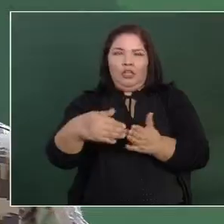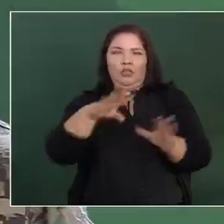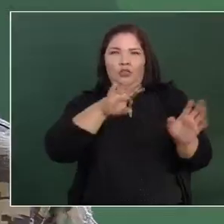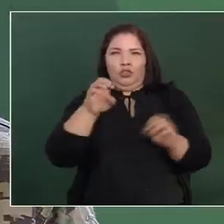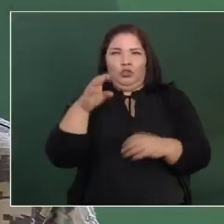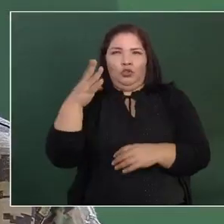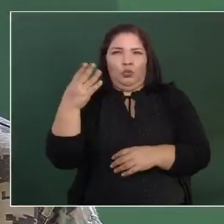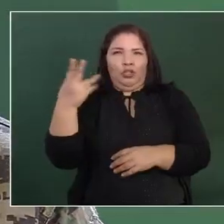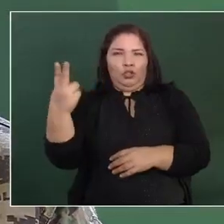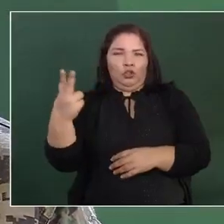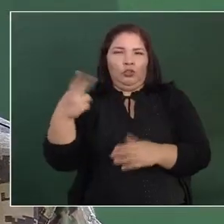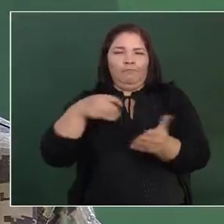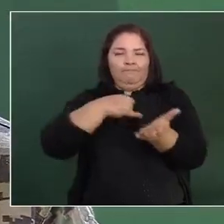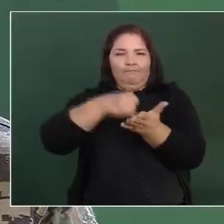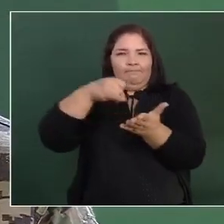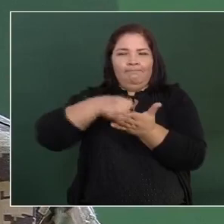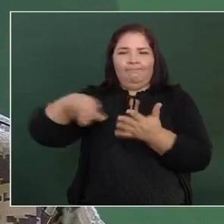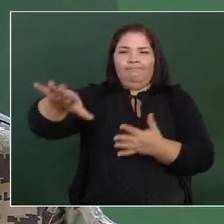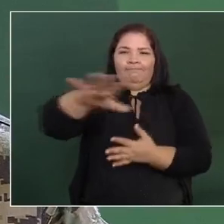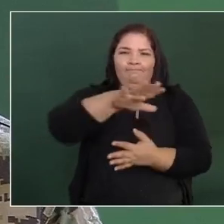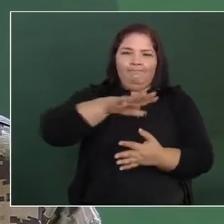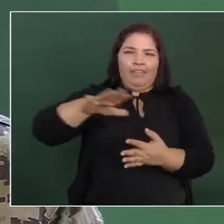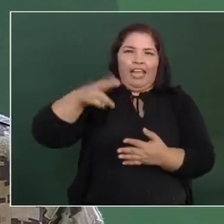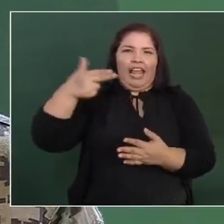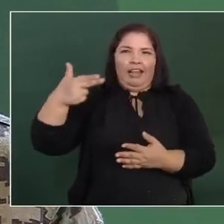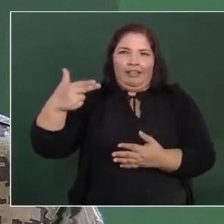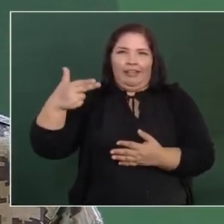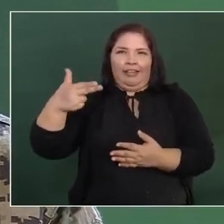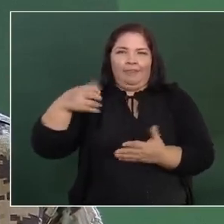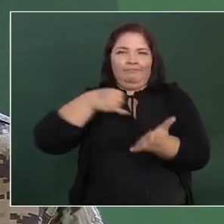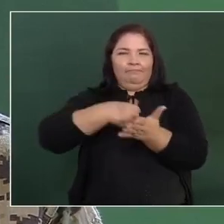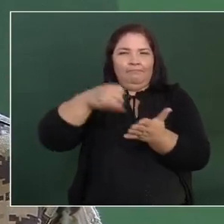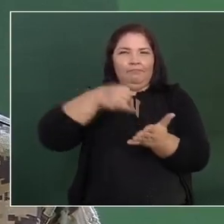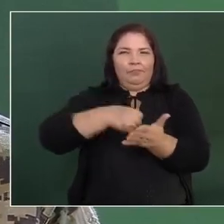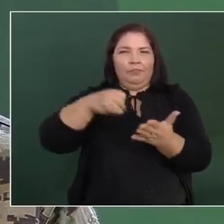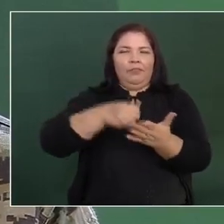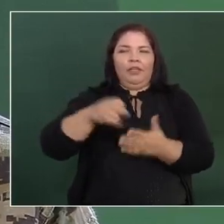52.958 plantíos. En lo que se refiere a hectáreas de sembrado,